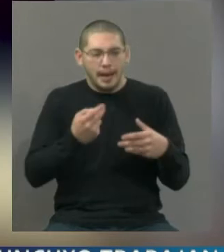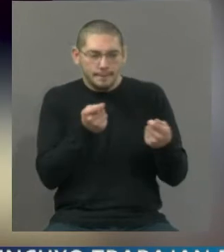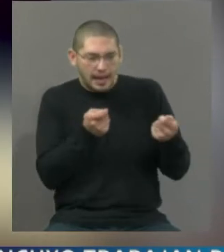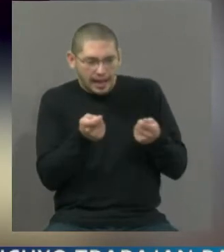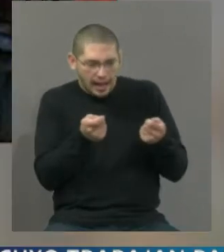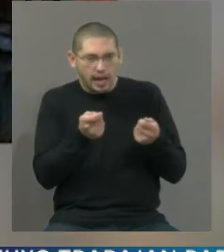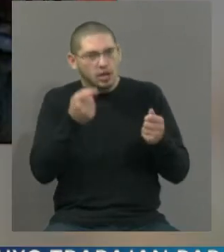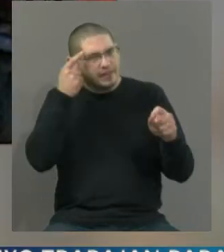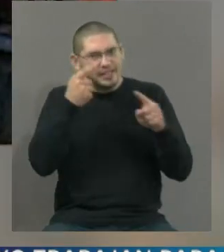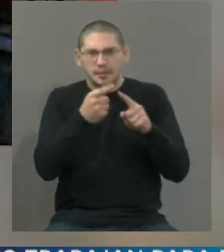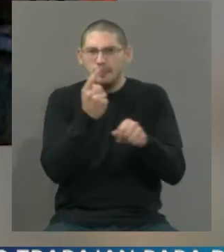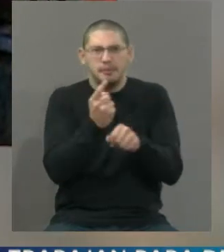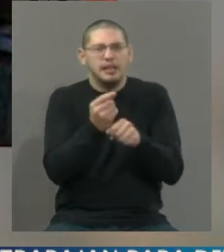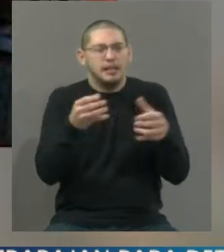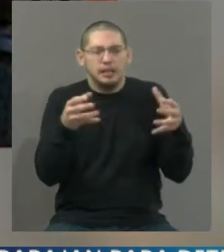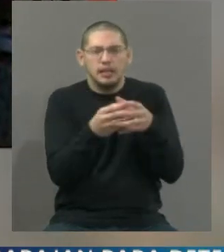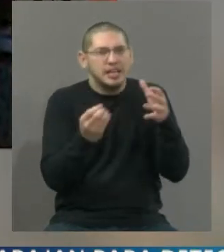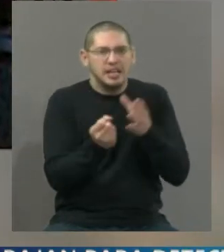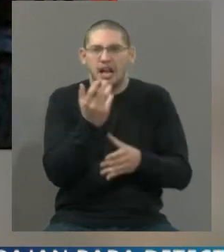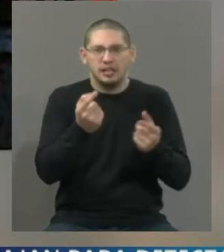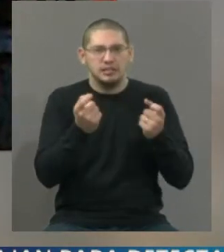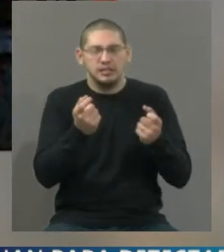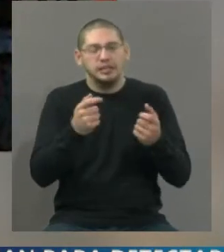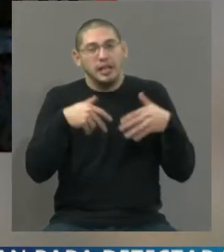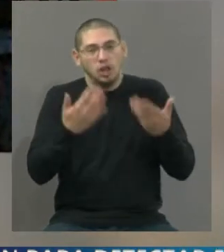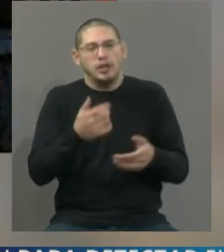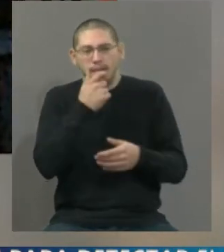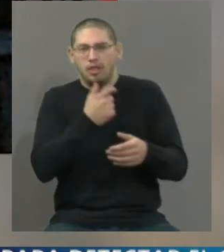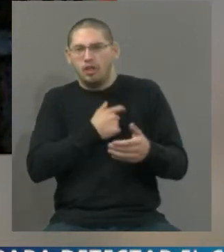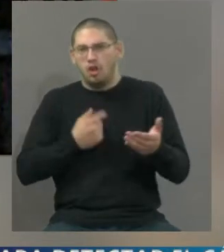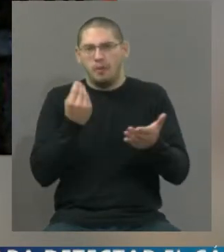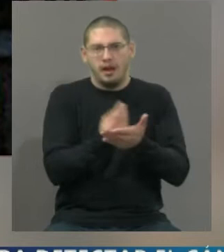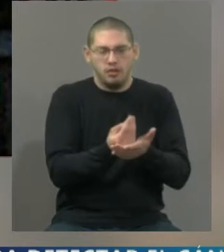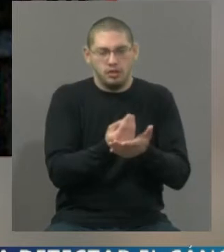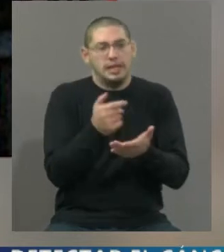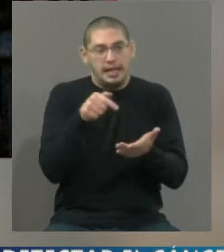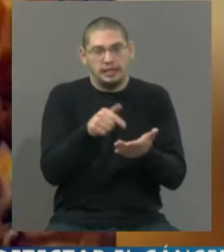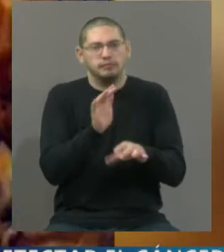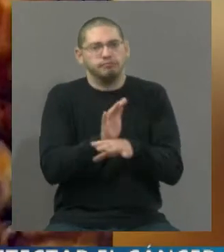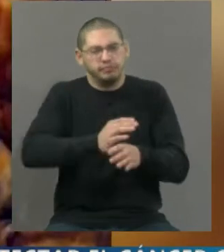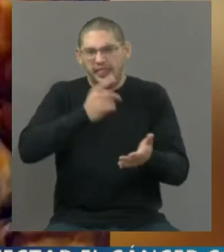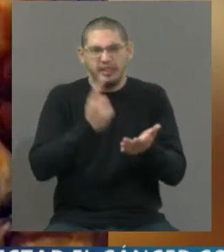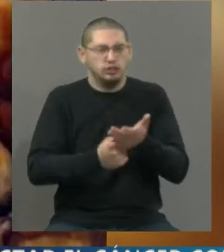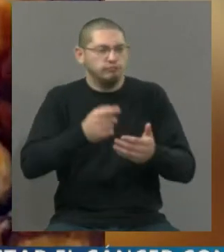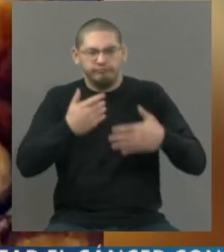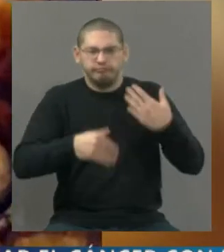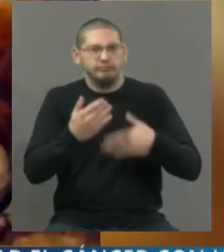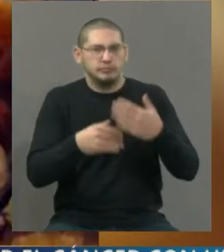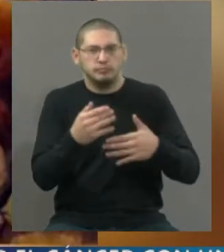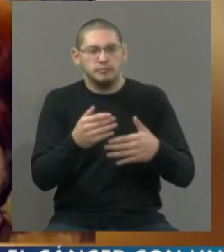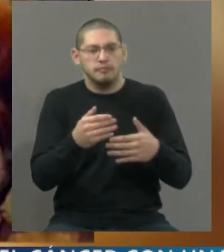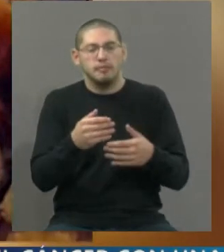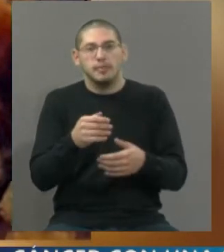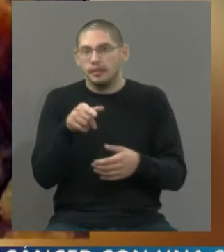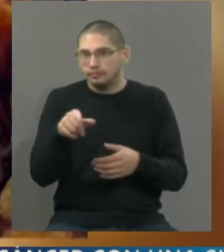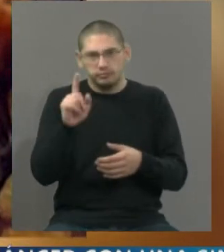ejército, que era el verdadero objetivo, ¿no? Entonces, claro. él es como que toma esta causa